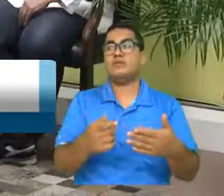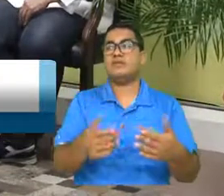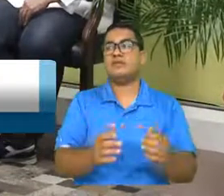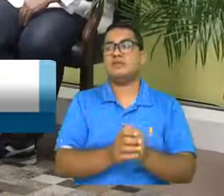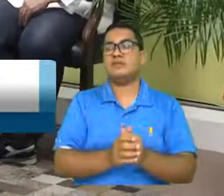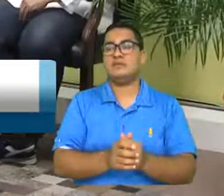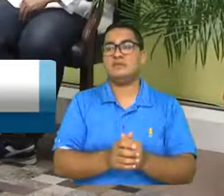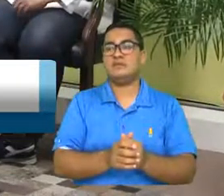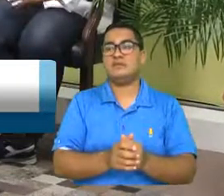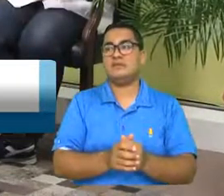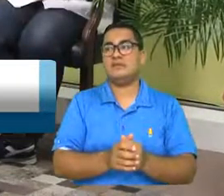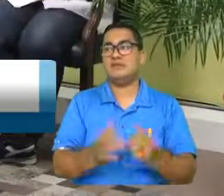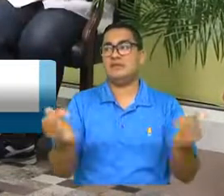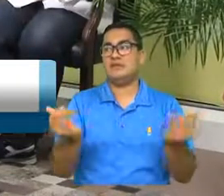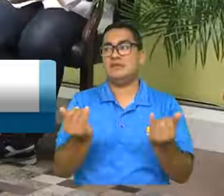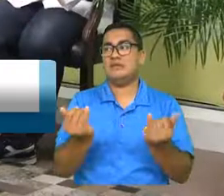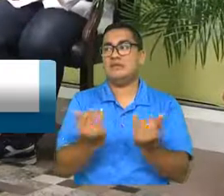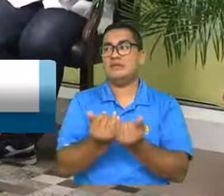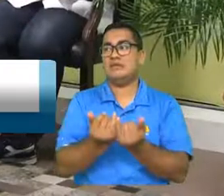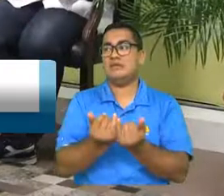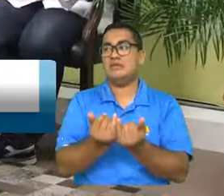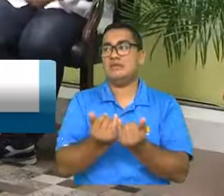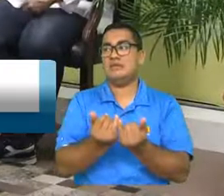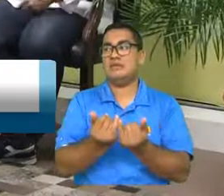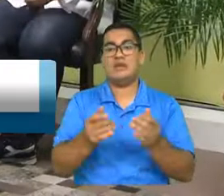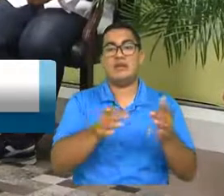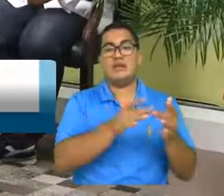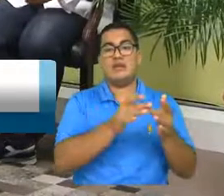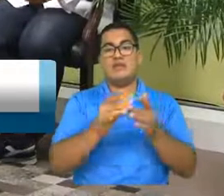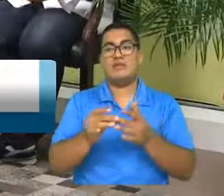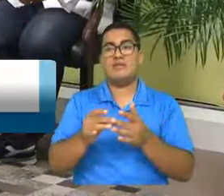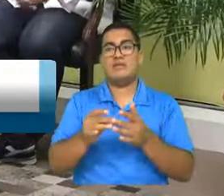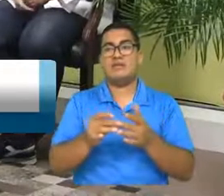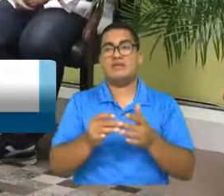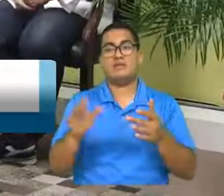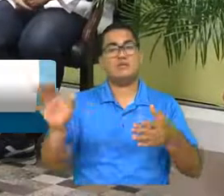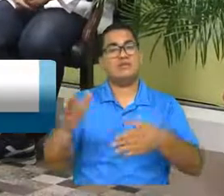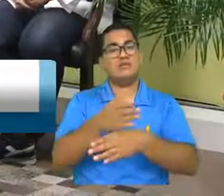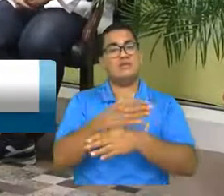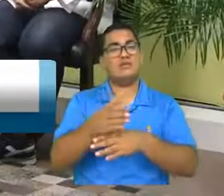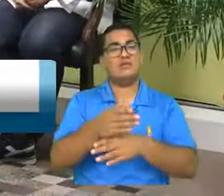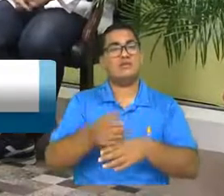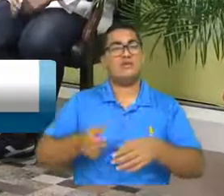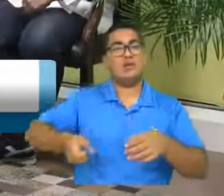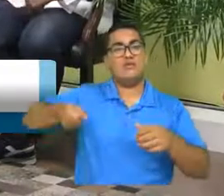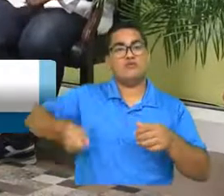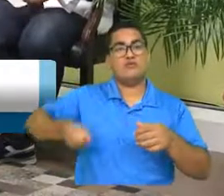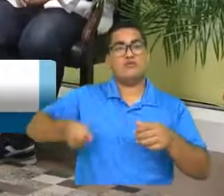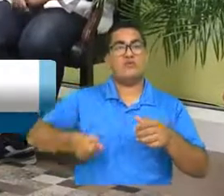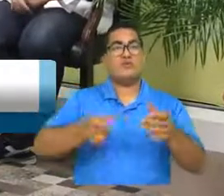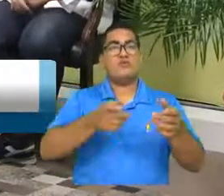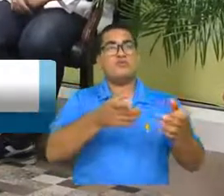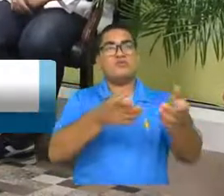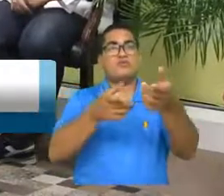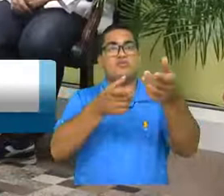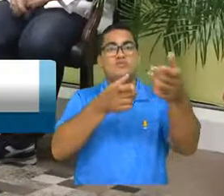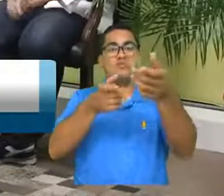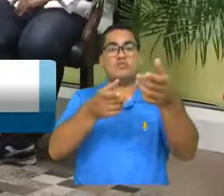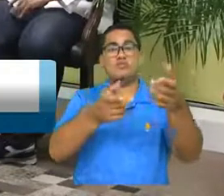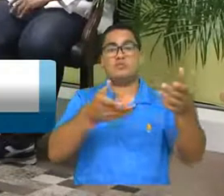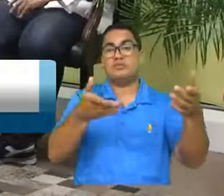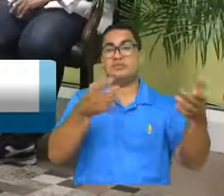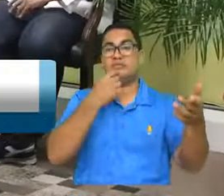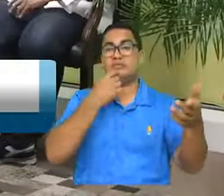paredes como que estuvieras pintando con una bomba especial, que no es la que comúnmente ustedes miran, que en la fumigación,